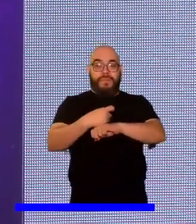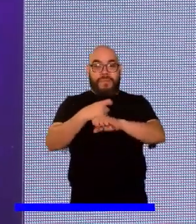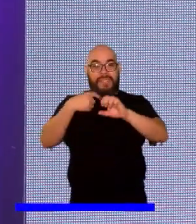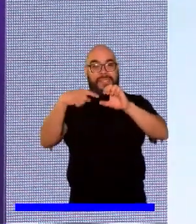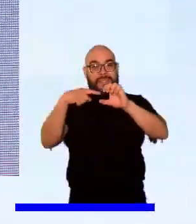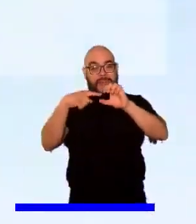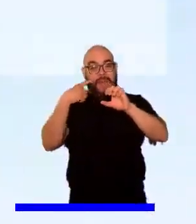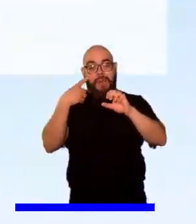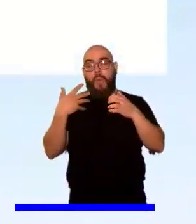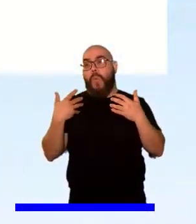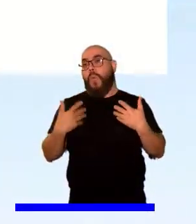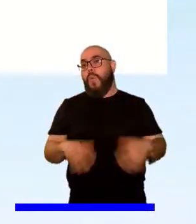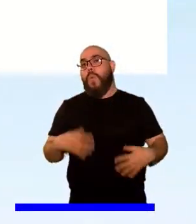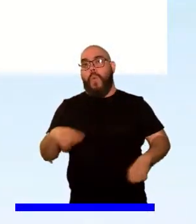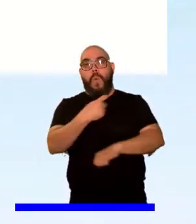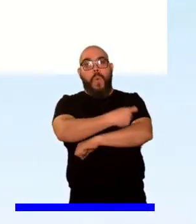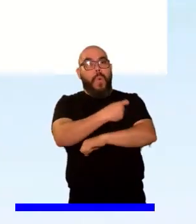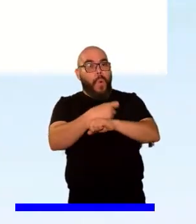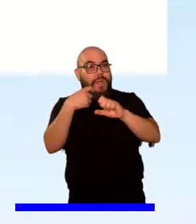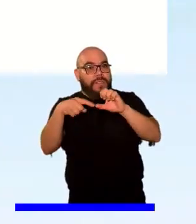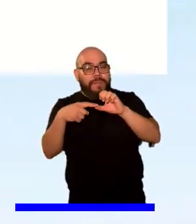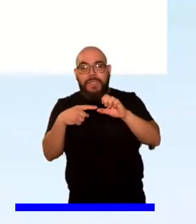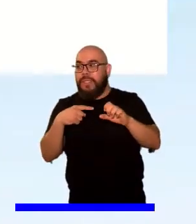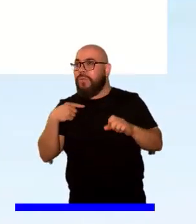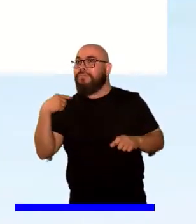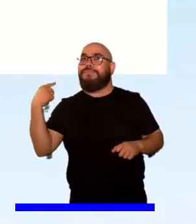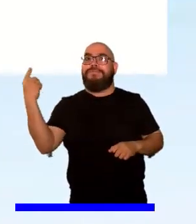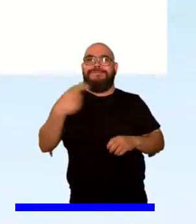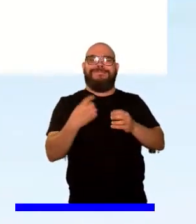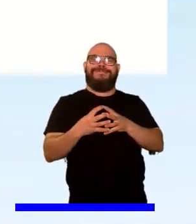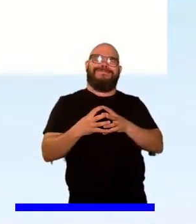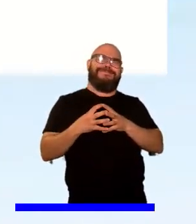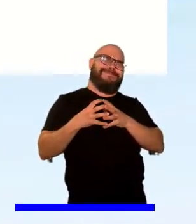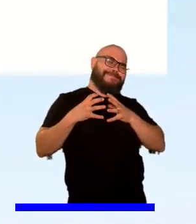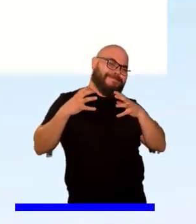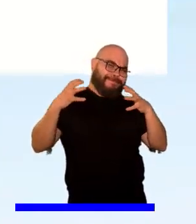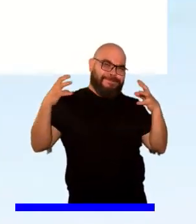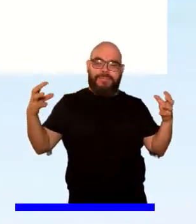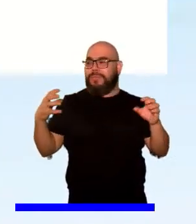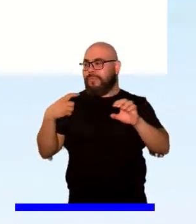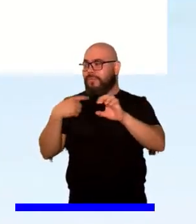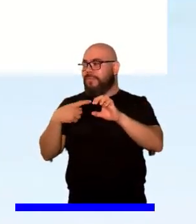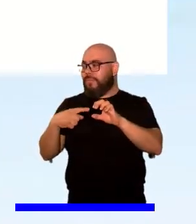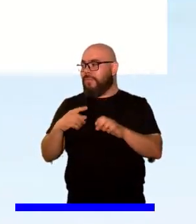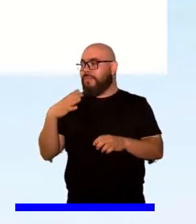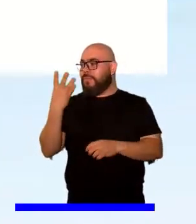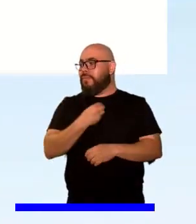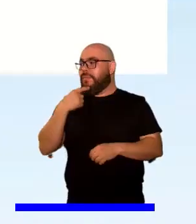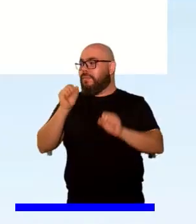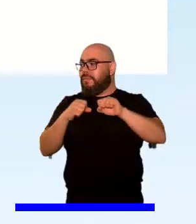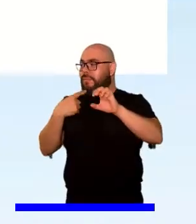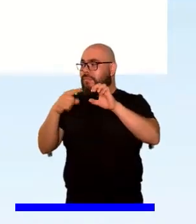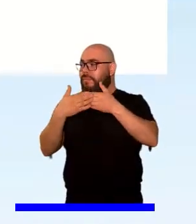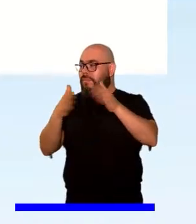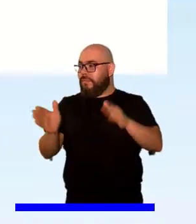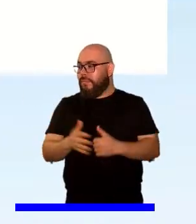creo que la plataforma de correo utilizada en el mundo por la mayor cantidad de personas. Y todos damos por sentado que podemos abrir una cuenta de